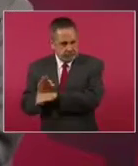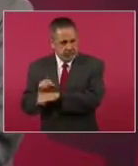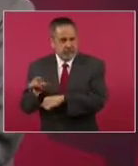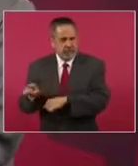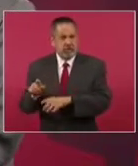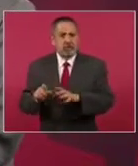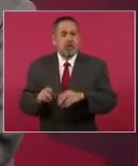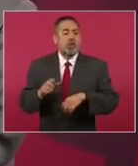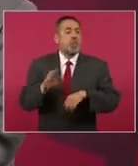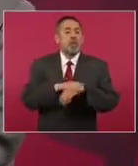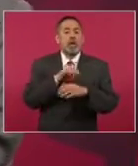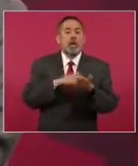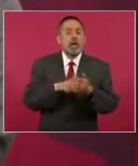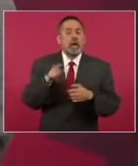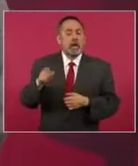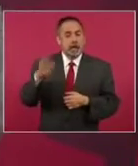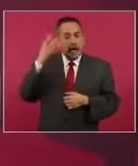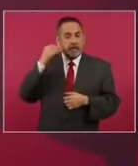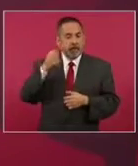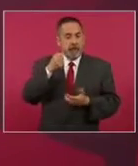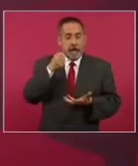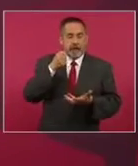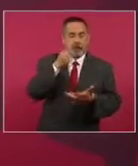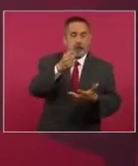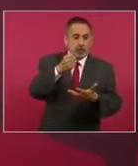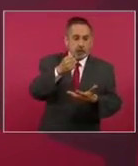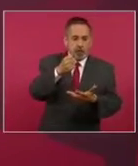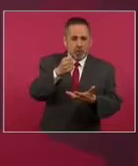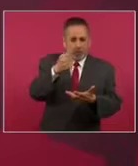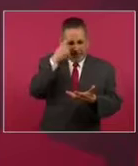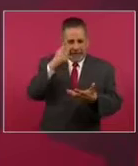no le aprobaron el presupuesto